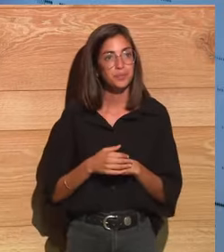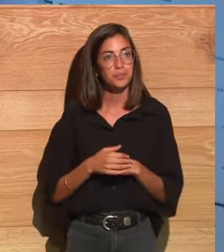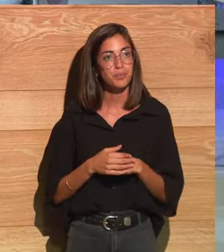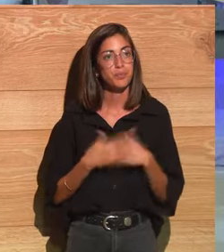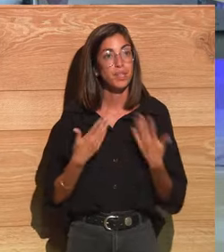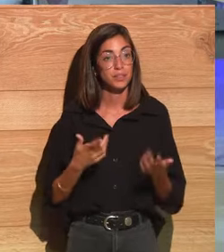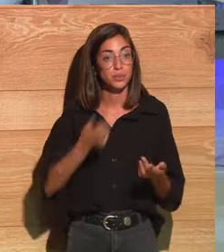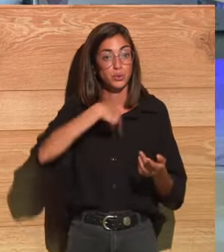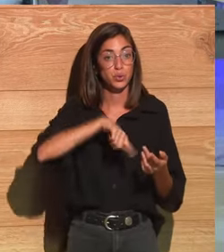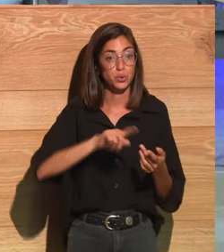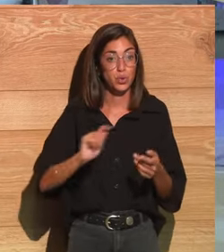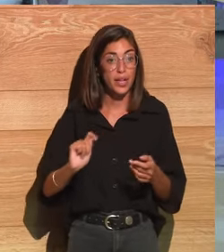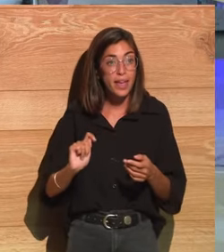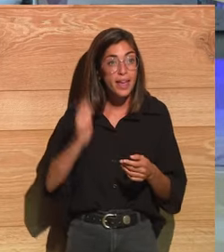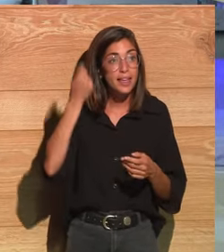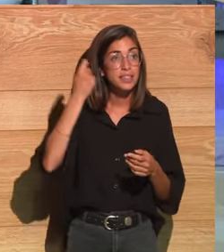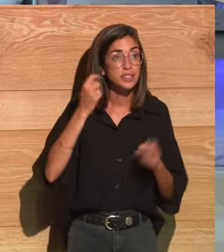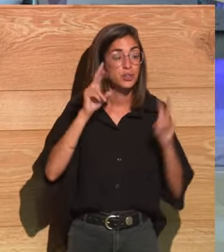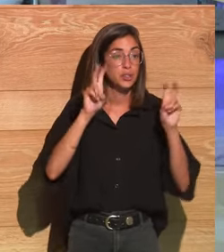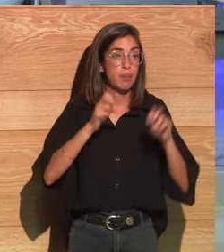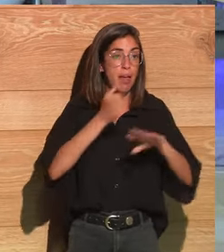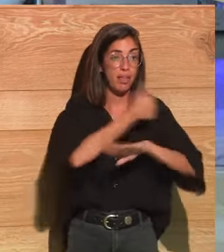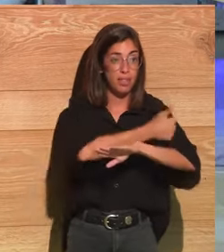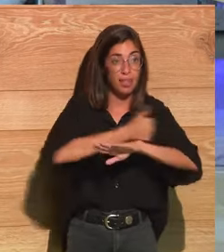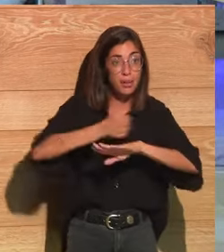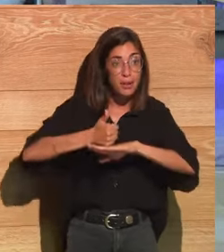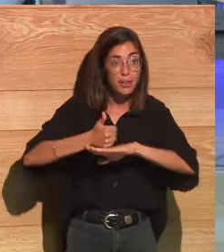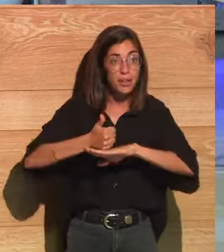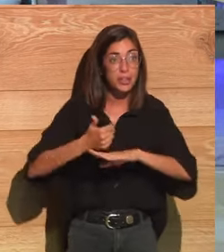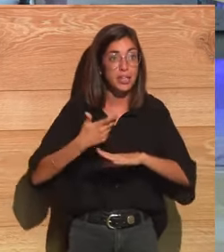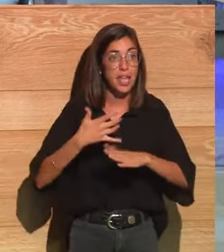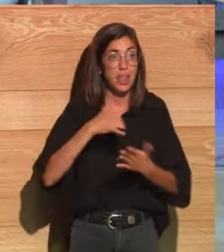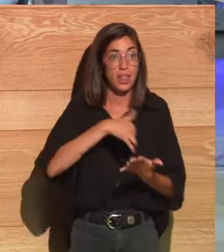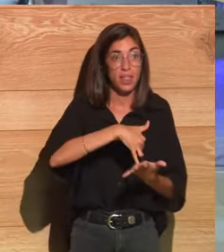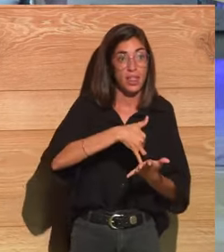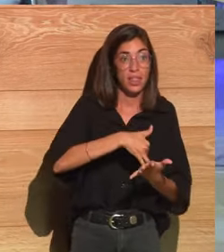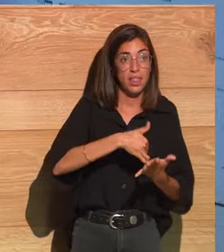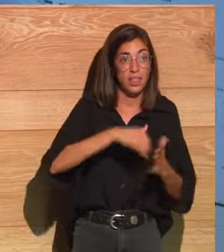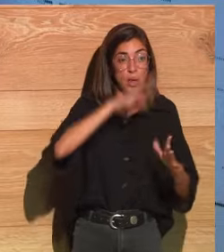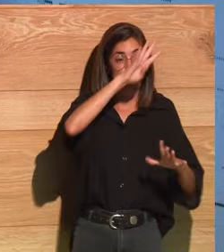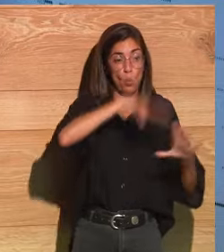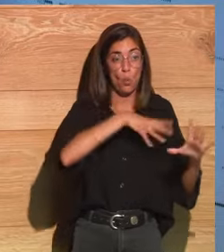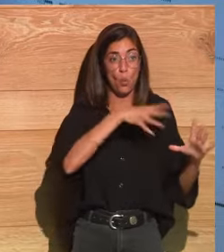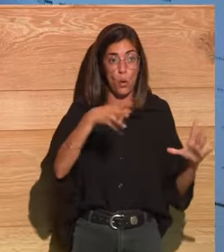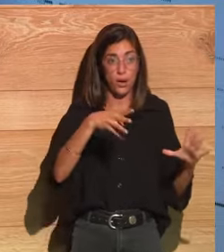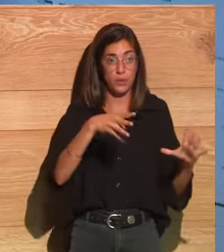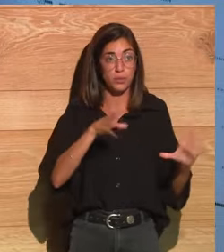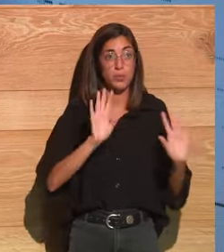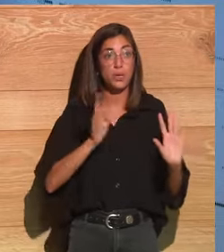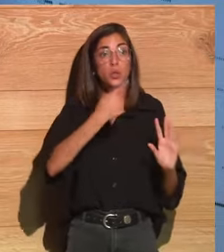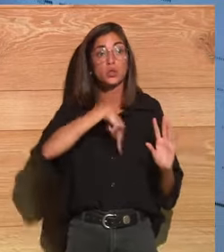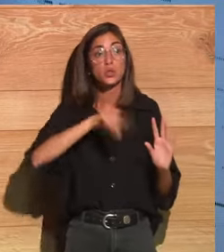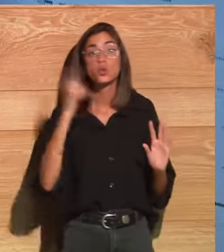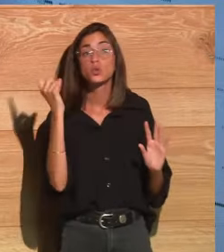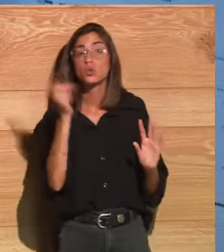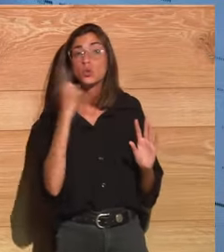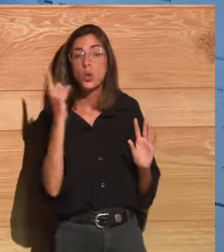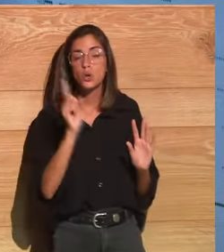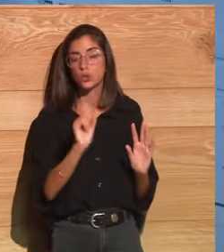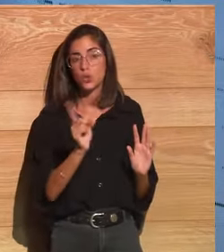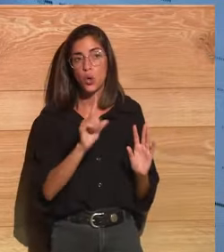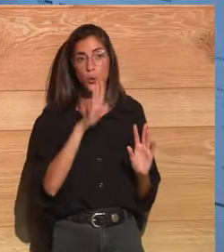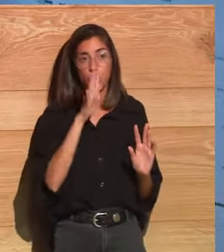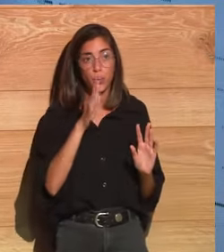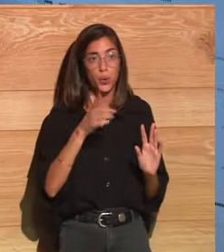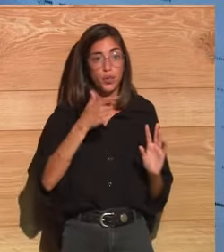éxito de civilización esa vulnerabilidad a los grandes cuadros. Pero también diría que no estamos solos, porque tenemos también otros métodos